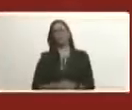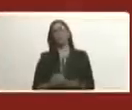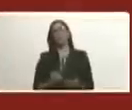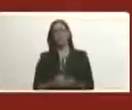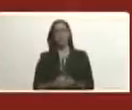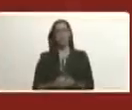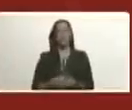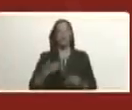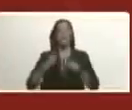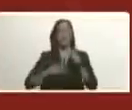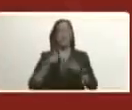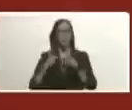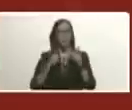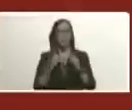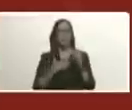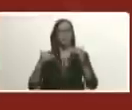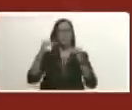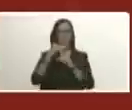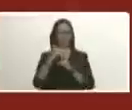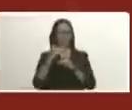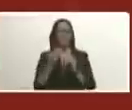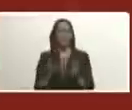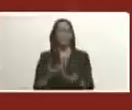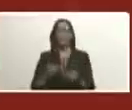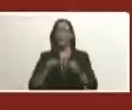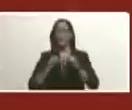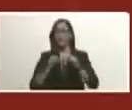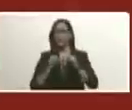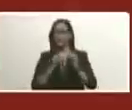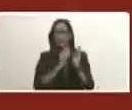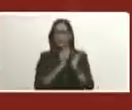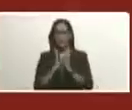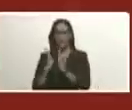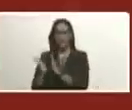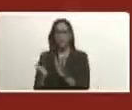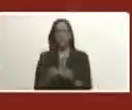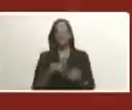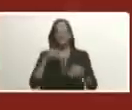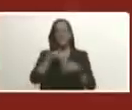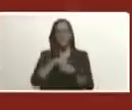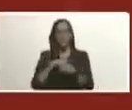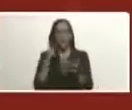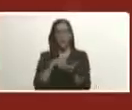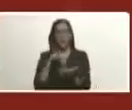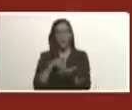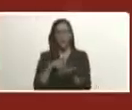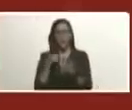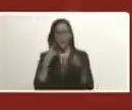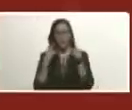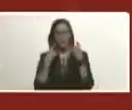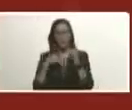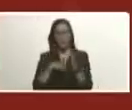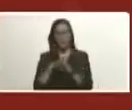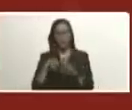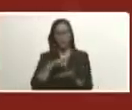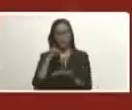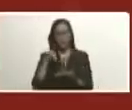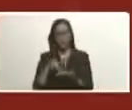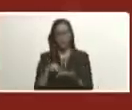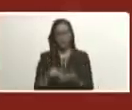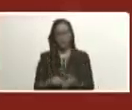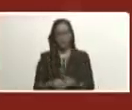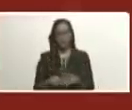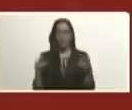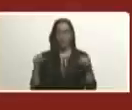la conducción de las operaciones para el mantenimiento del orden interno y la participación activa en el desarrollo nacional.